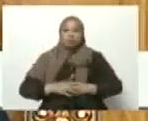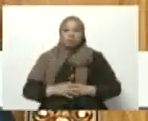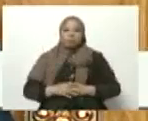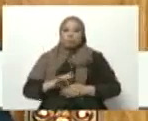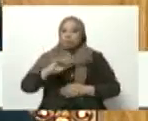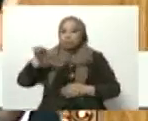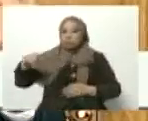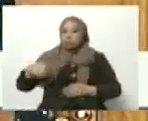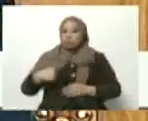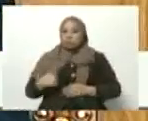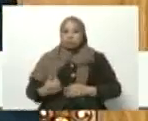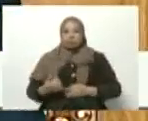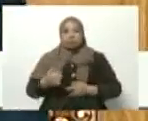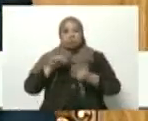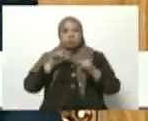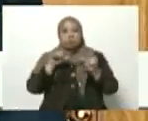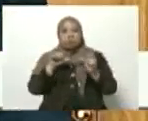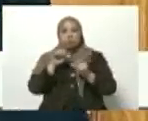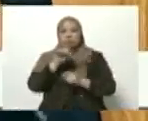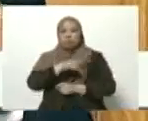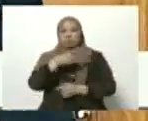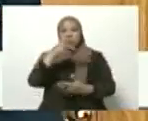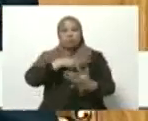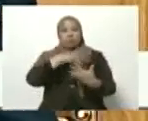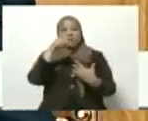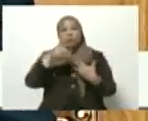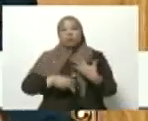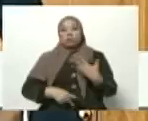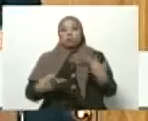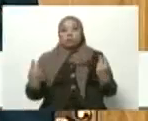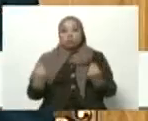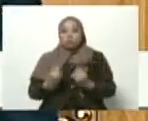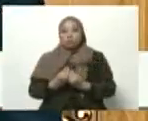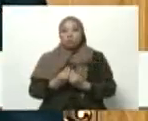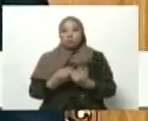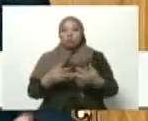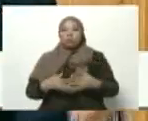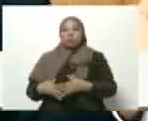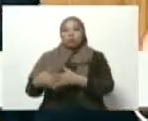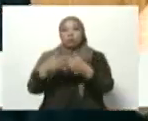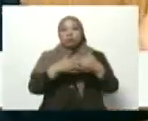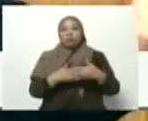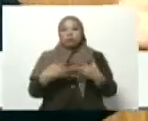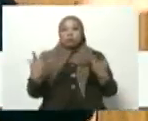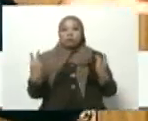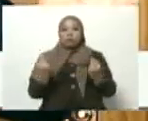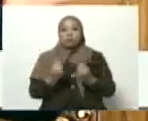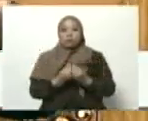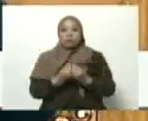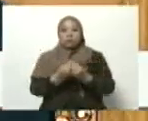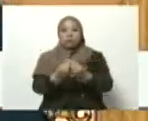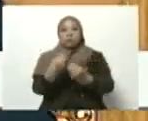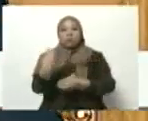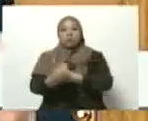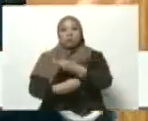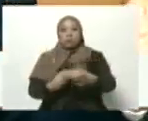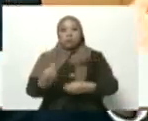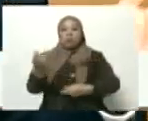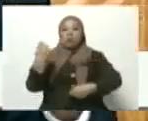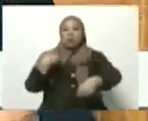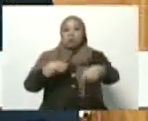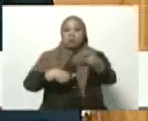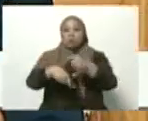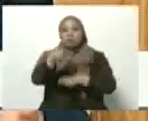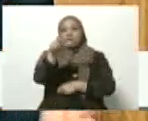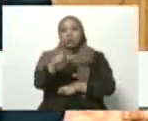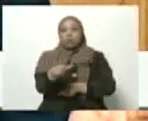nosotros nos contactaron, nos hicieron una propuesta, nosotros hicimos una propuesta, no llegamos a un acuerdo. Ellos estaban haciendo mercado de